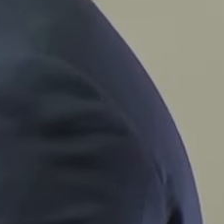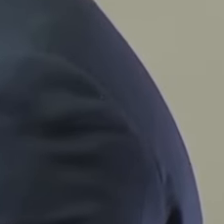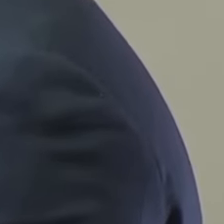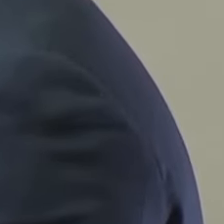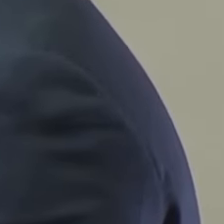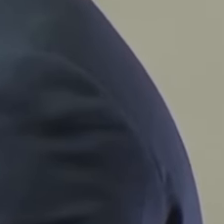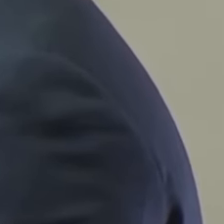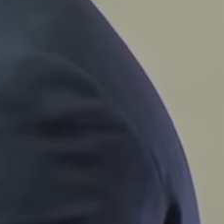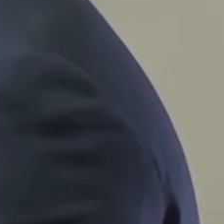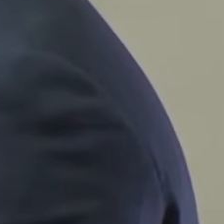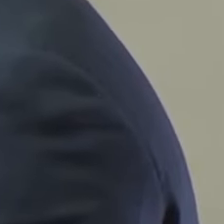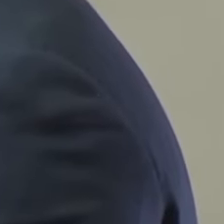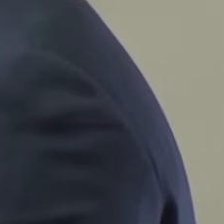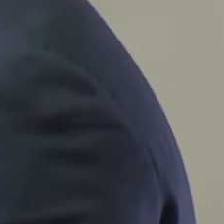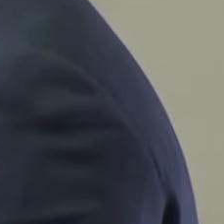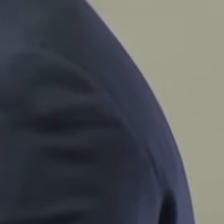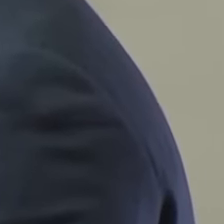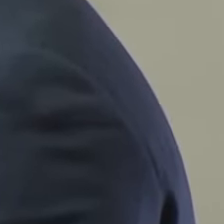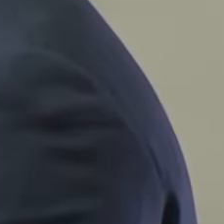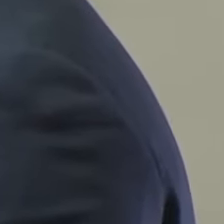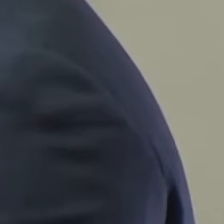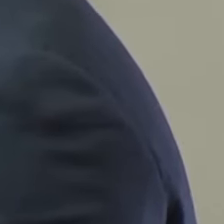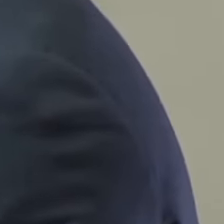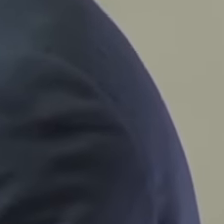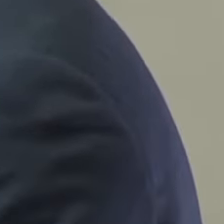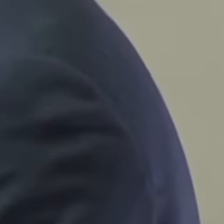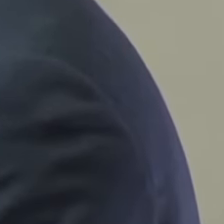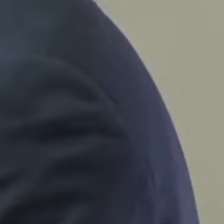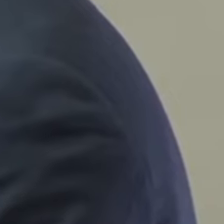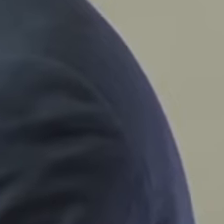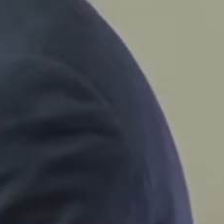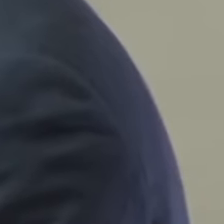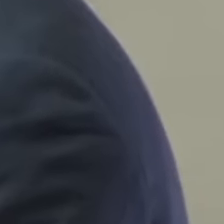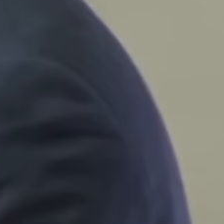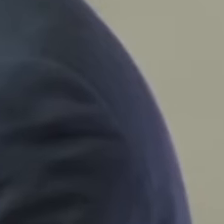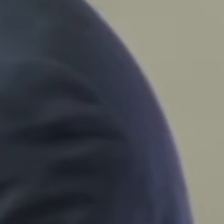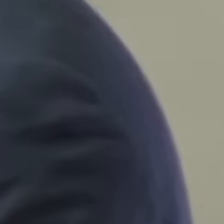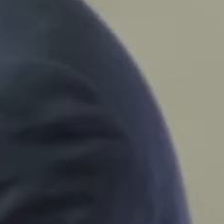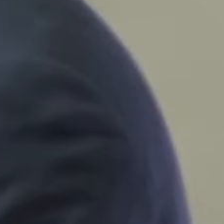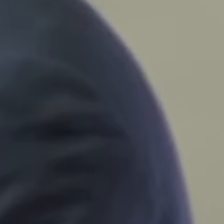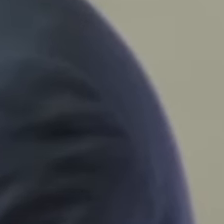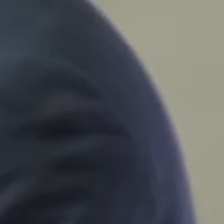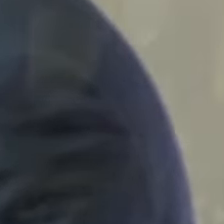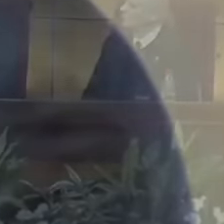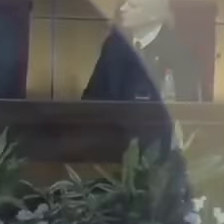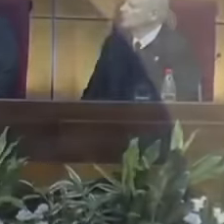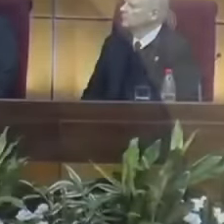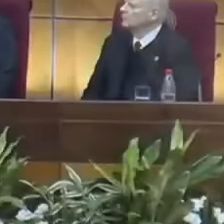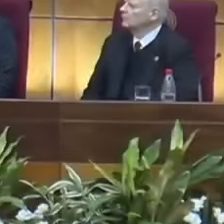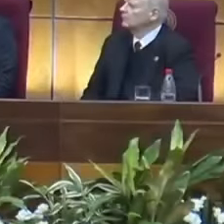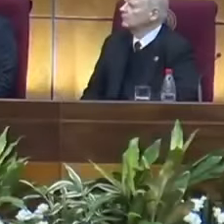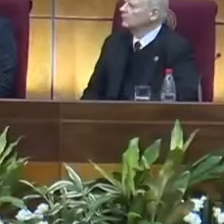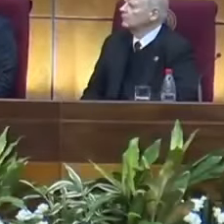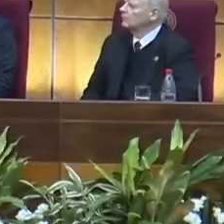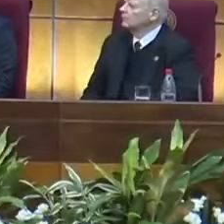dudan, hoy reafirmo aquí mi inflexible compromiso de intentar ganarme, con gestión y resultados, la adhesión